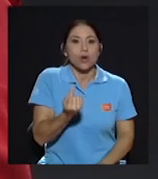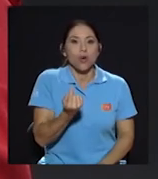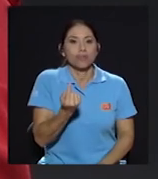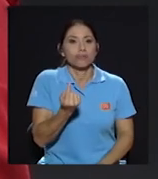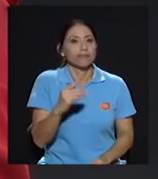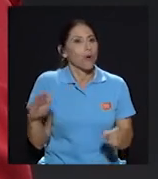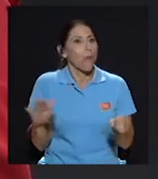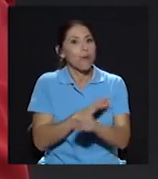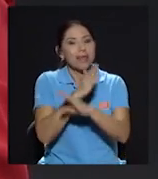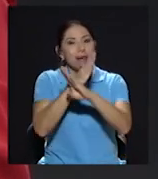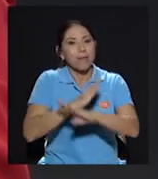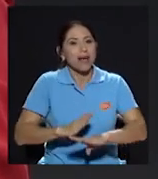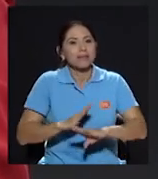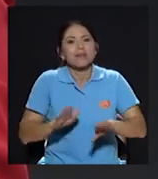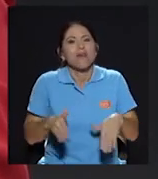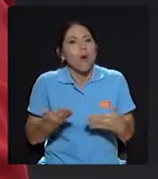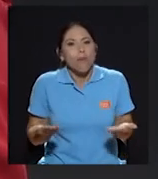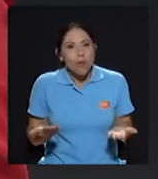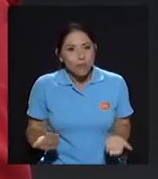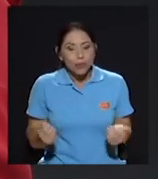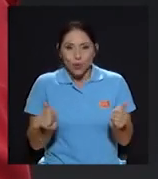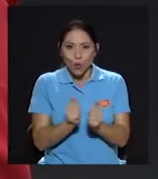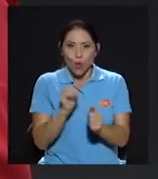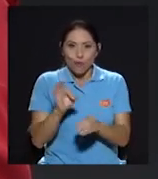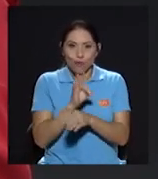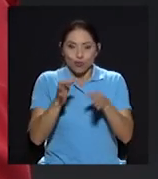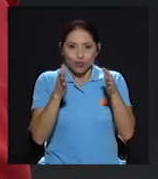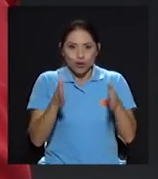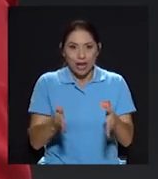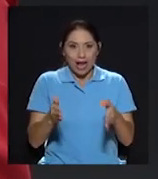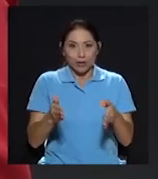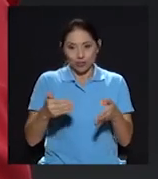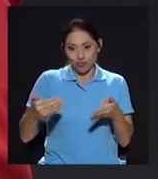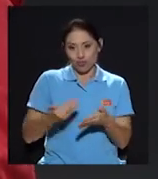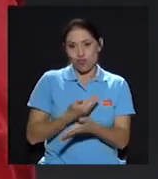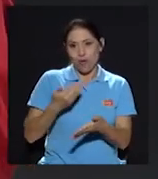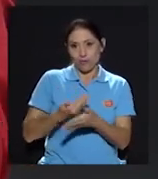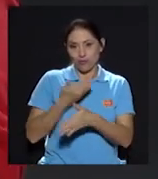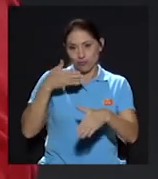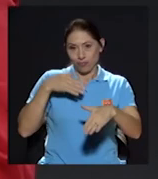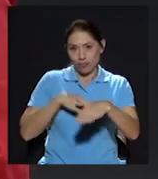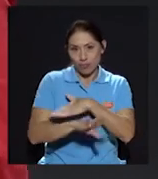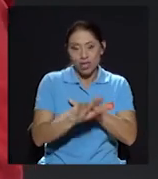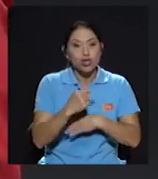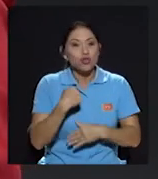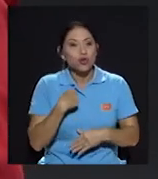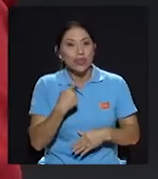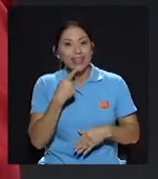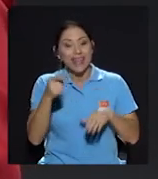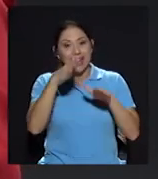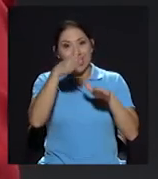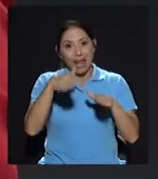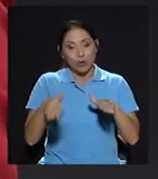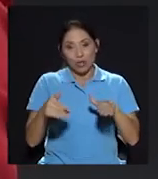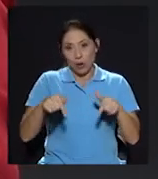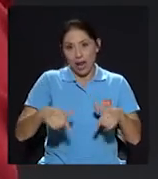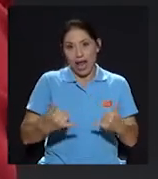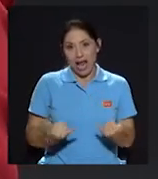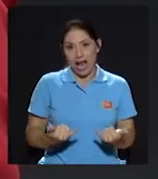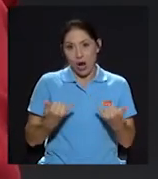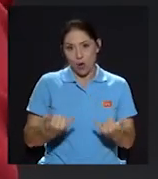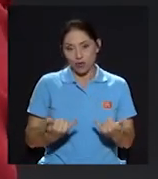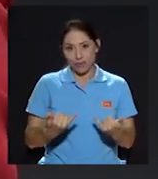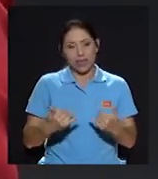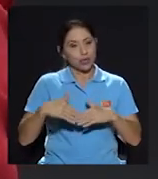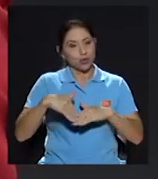lo hicimos fundamentalmente con los funcionarios de nuevo ingreso y yo diría que hoy la contraloría en esa materia supera el